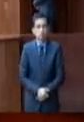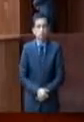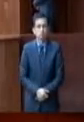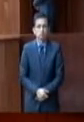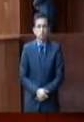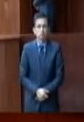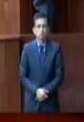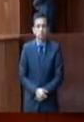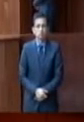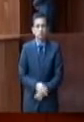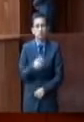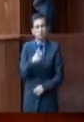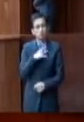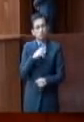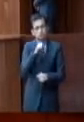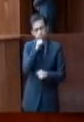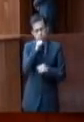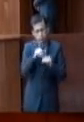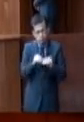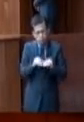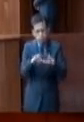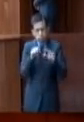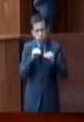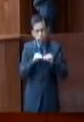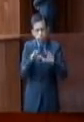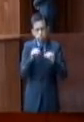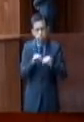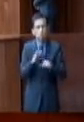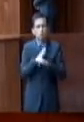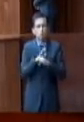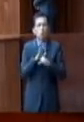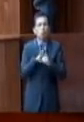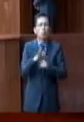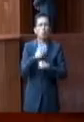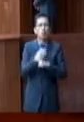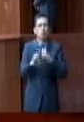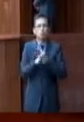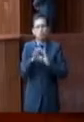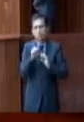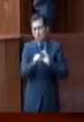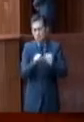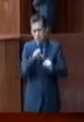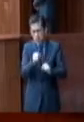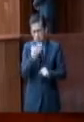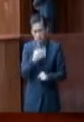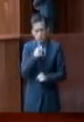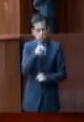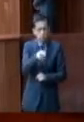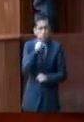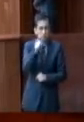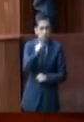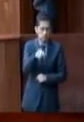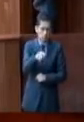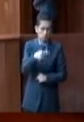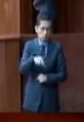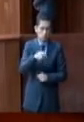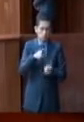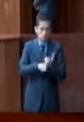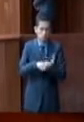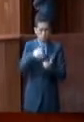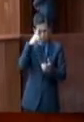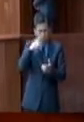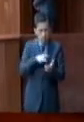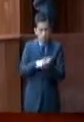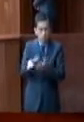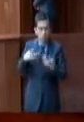se difunden los logros sindicales de los trabajadores al servicio del estado debemos precisar